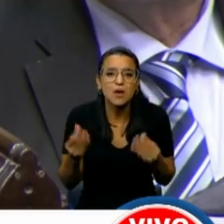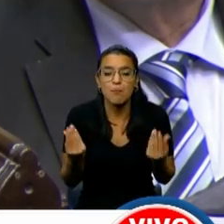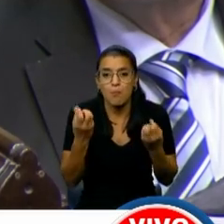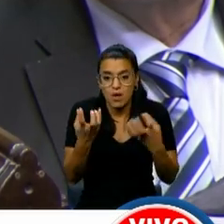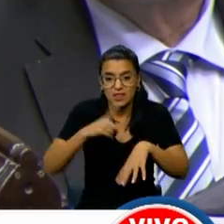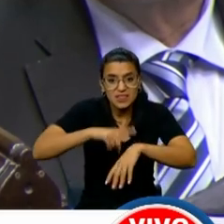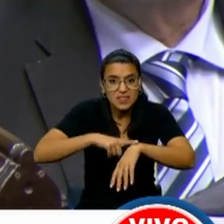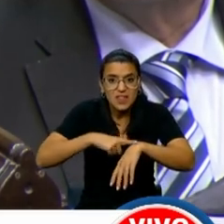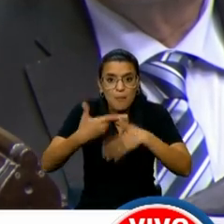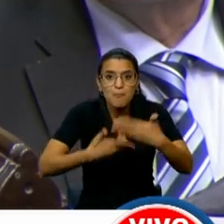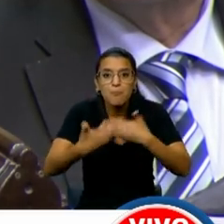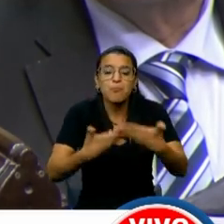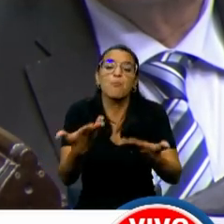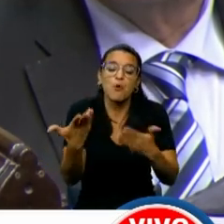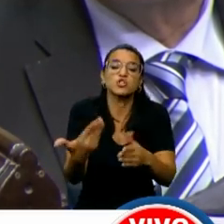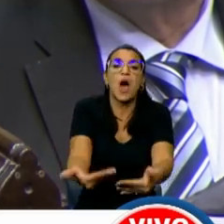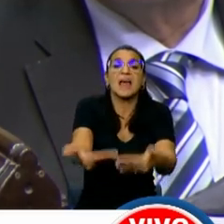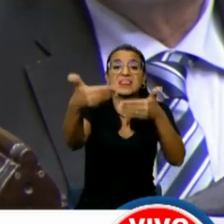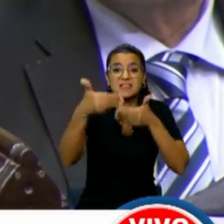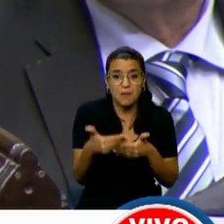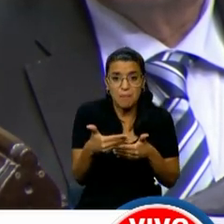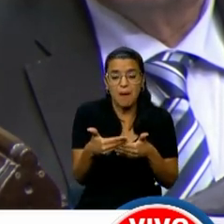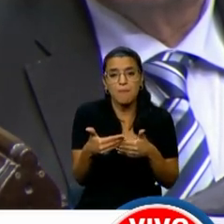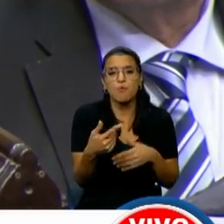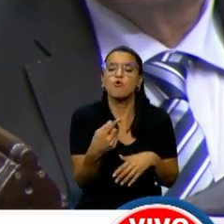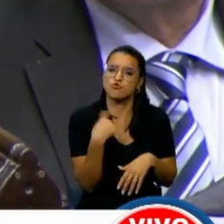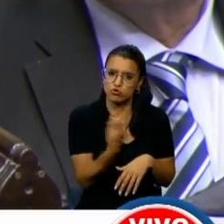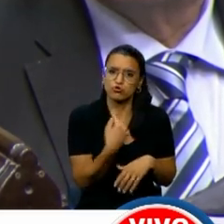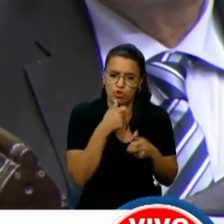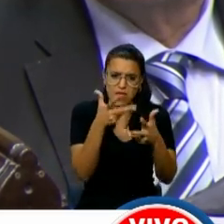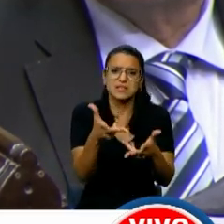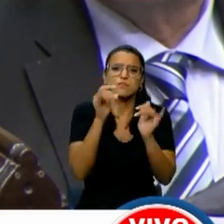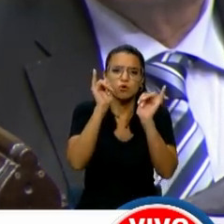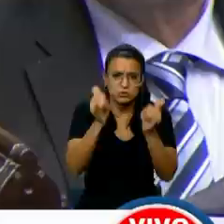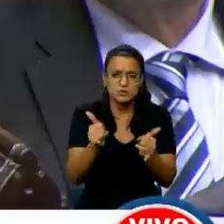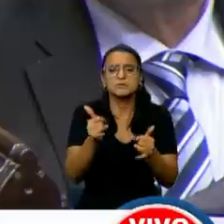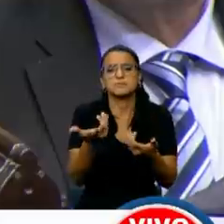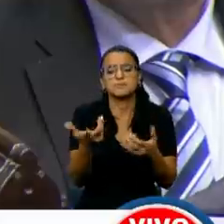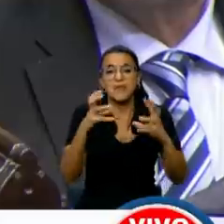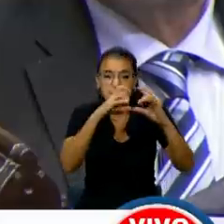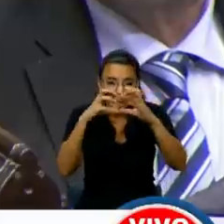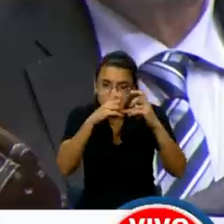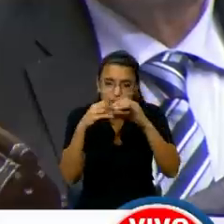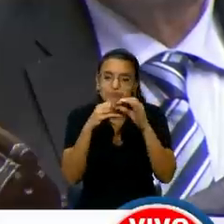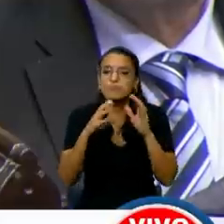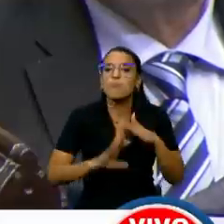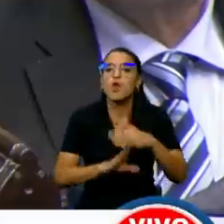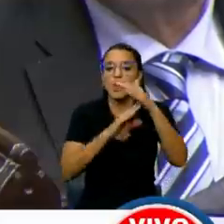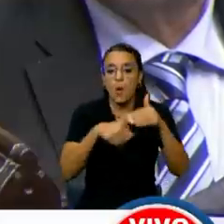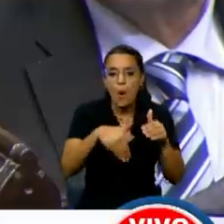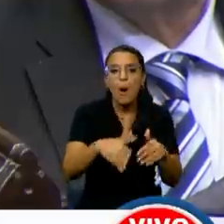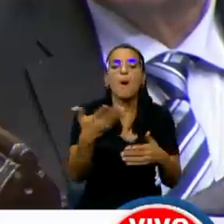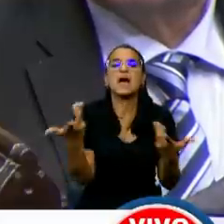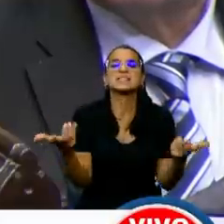nos damos el tiempo y por eso es que anticipamos también le vamos a acompañar en el tratamiento prioritario en las próximas sesiones